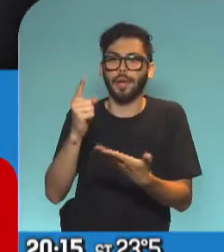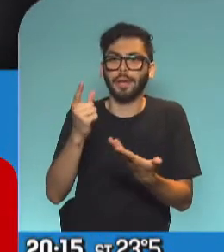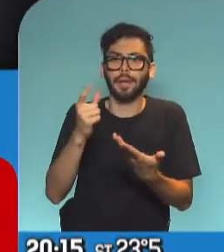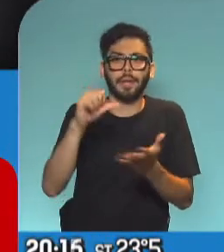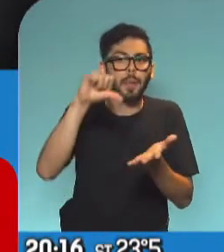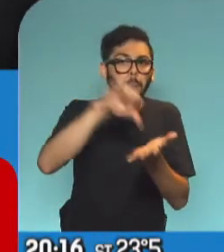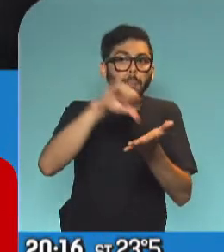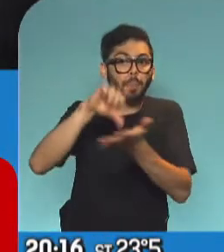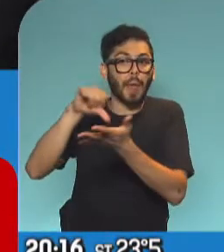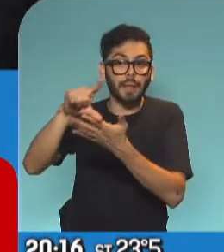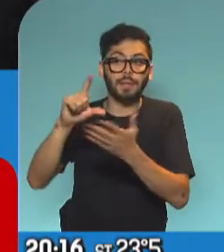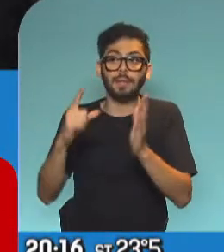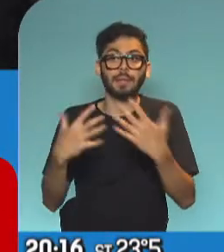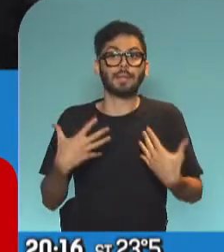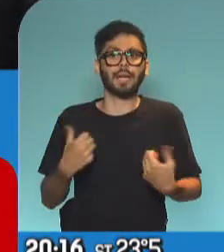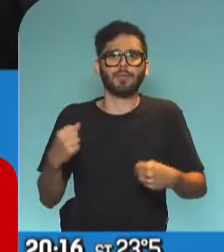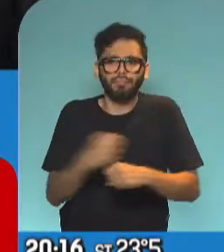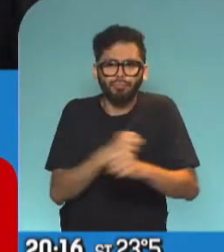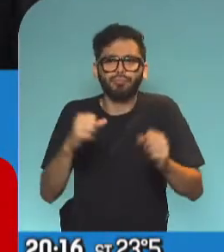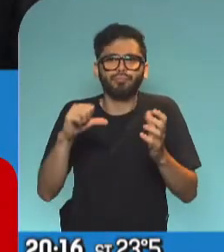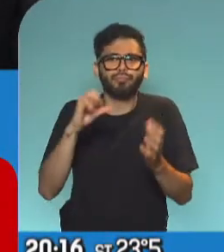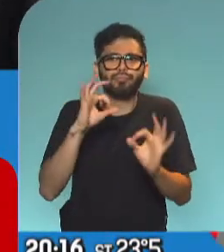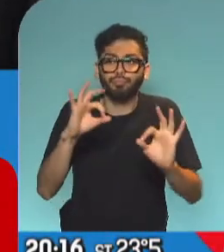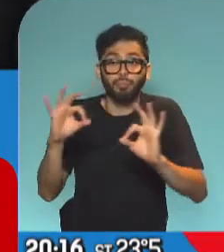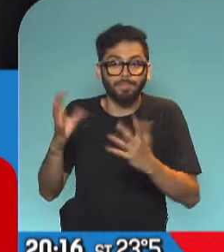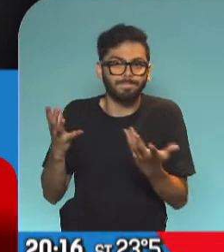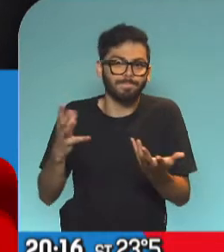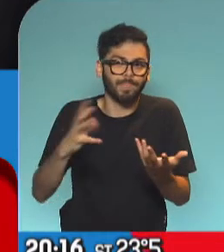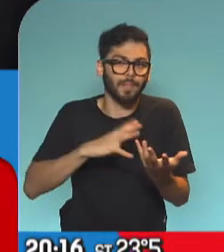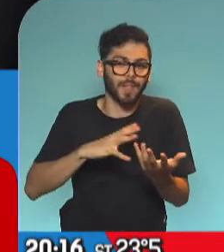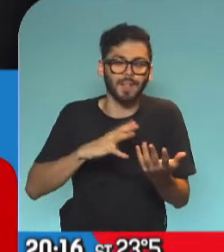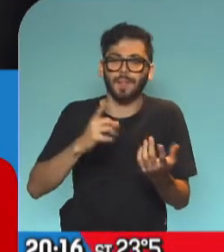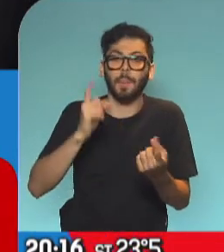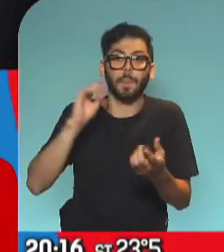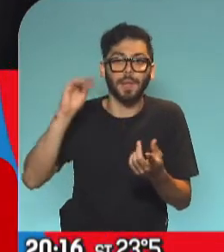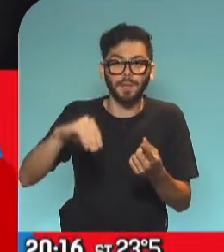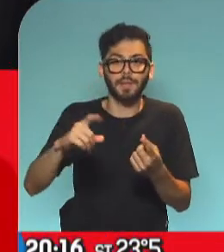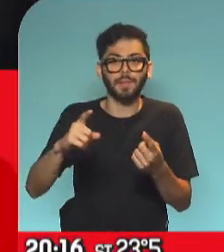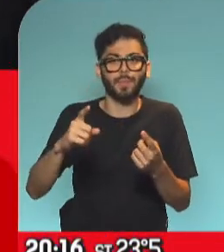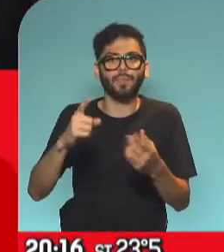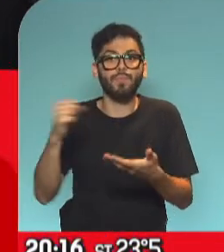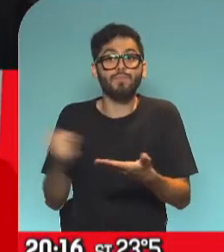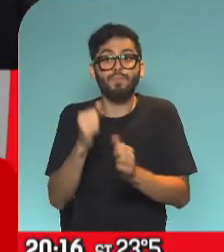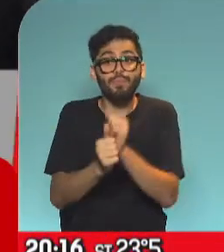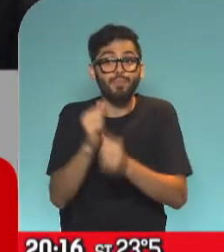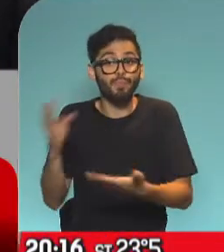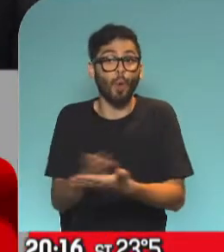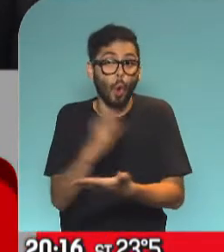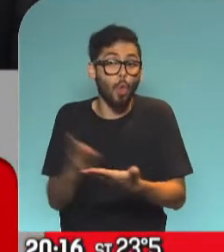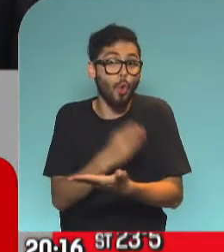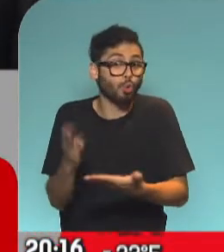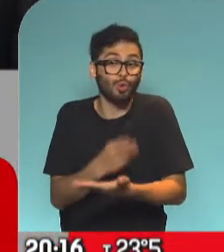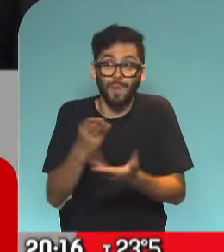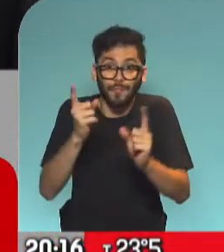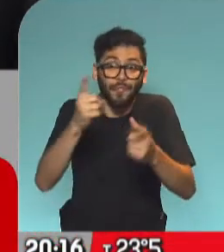los países. Al mismo tiempo se está elaborando y se está llevando adelante la producción y estamos esperando que